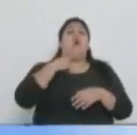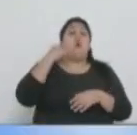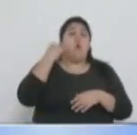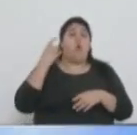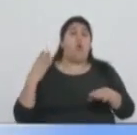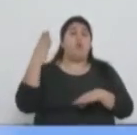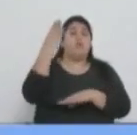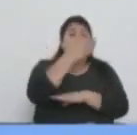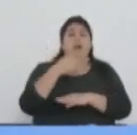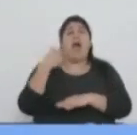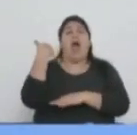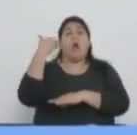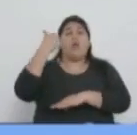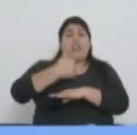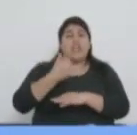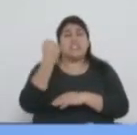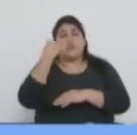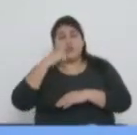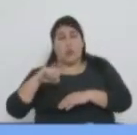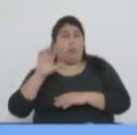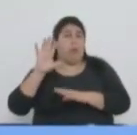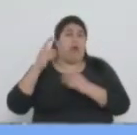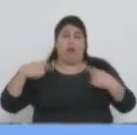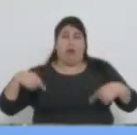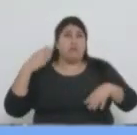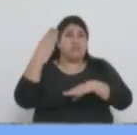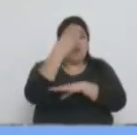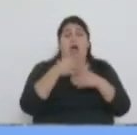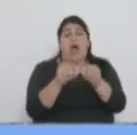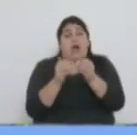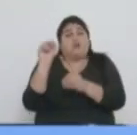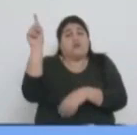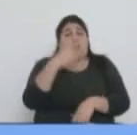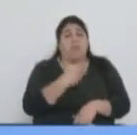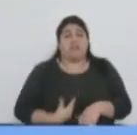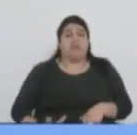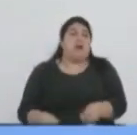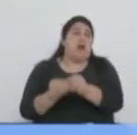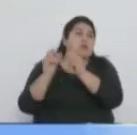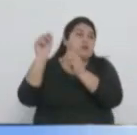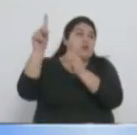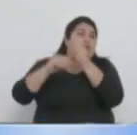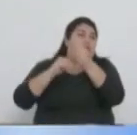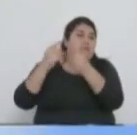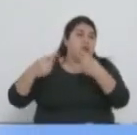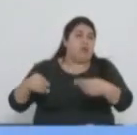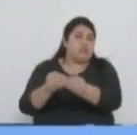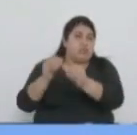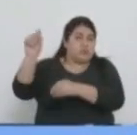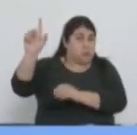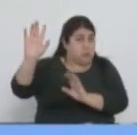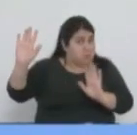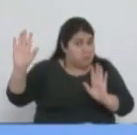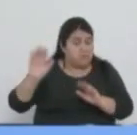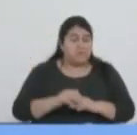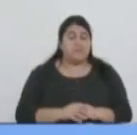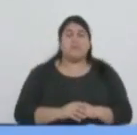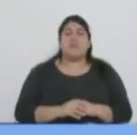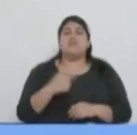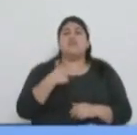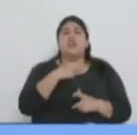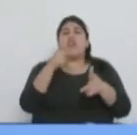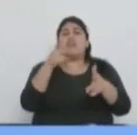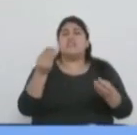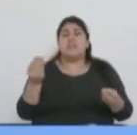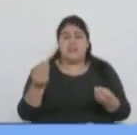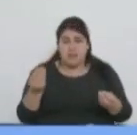audiencias, es problema del presidente de la República. Ya solucionará las cuestiones de familia que va por otro lado. Lo que quiero decir, que